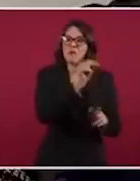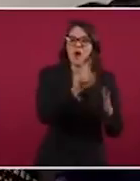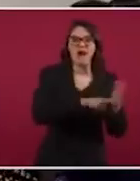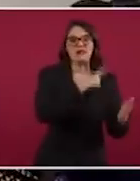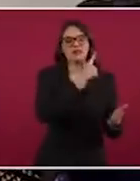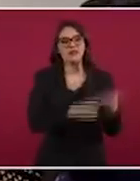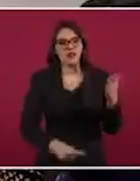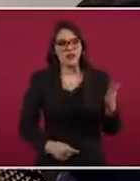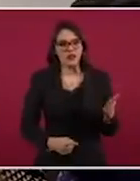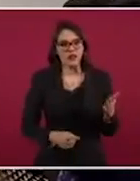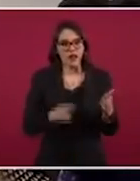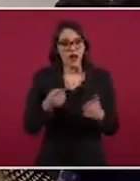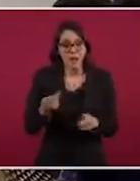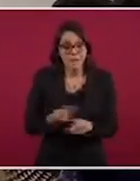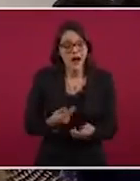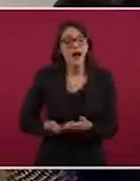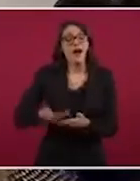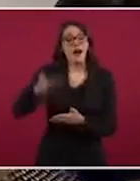a Gutiérrez Vivó,